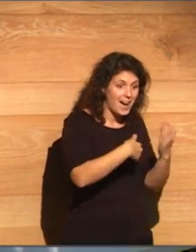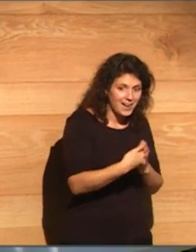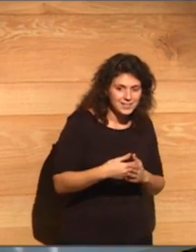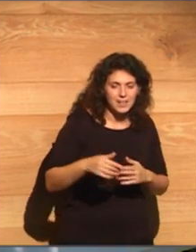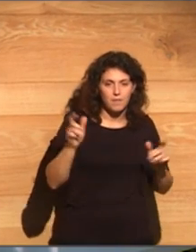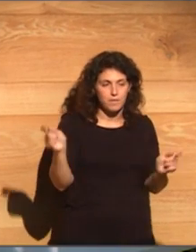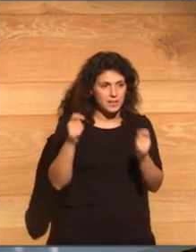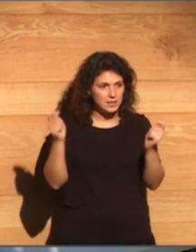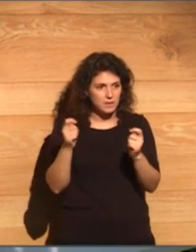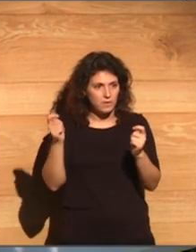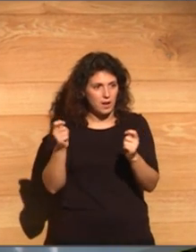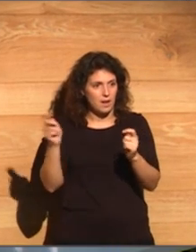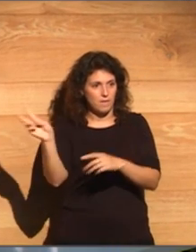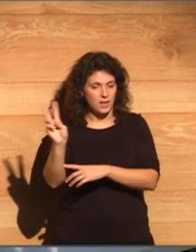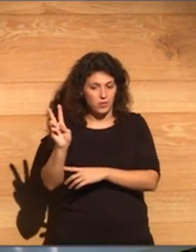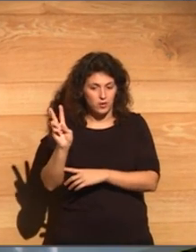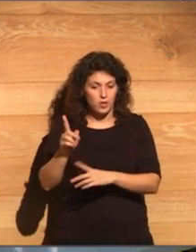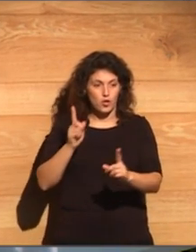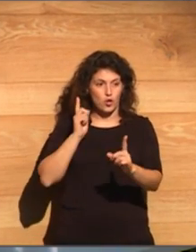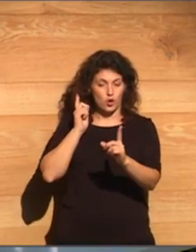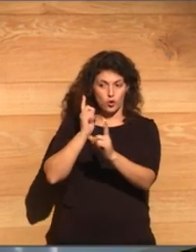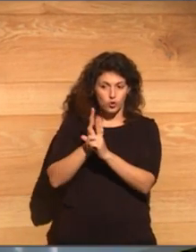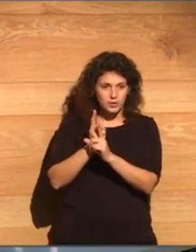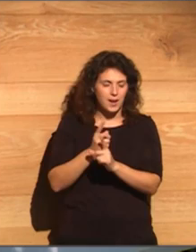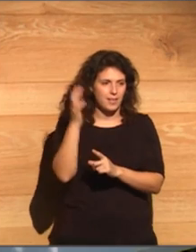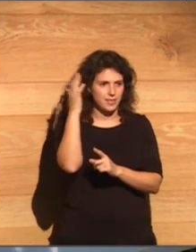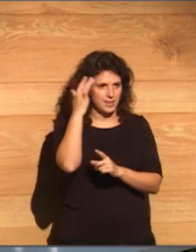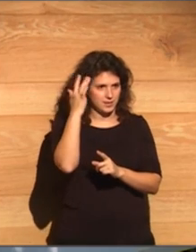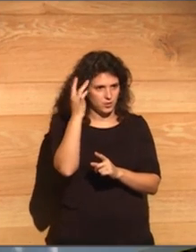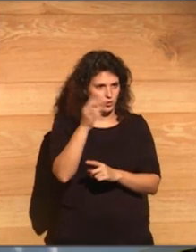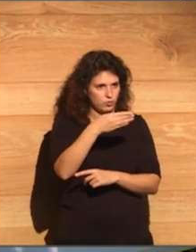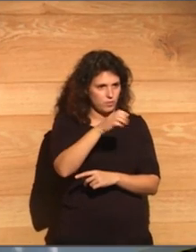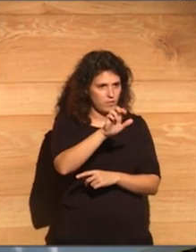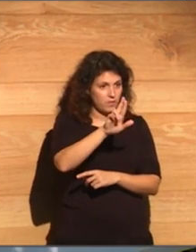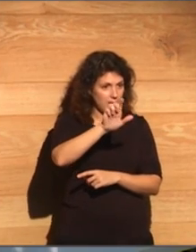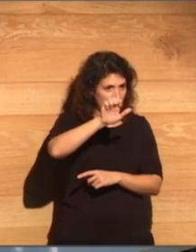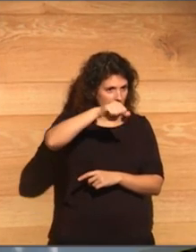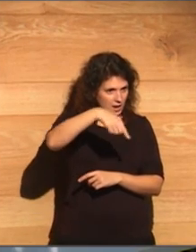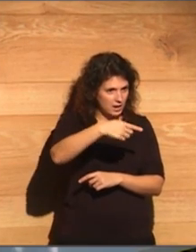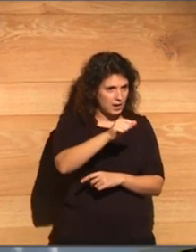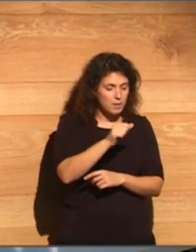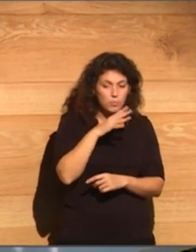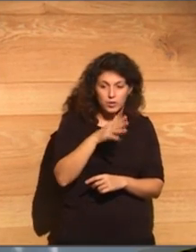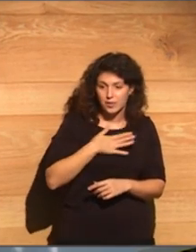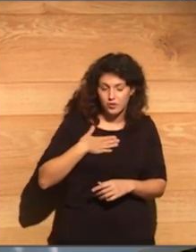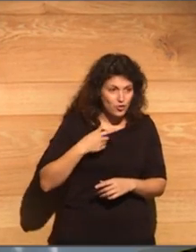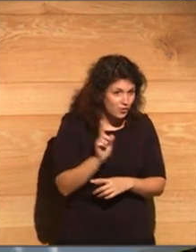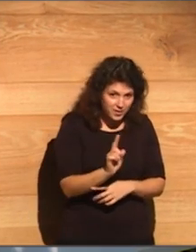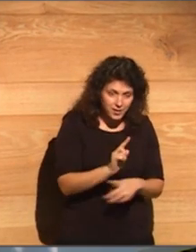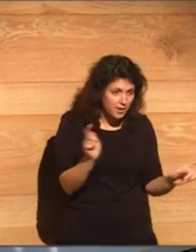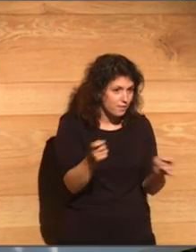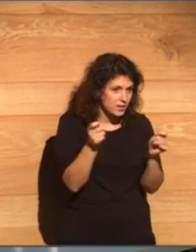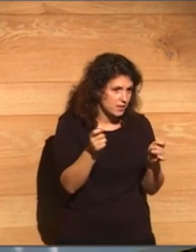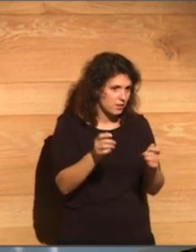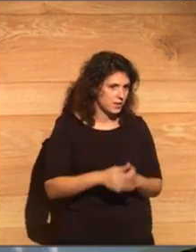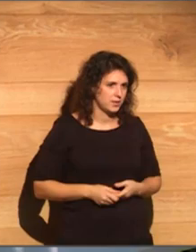Valladolid contra los deseos de Berlanga, que no quería que fuera al festival porque no quería que fuera festivalero en ningún sentido. No le fue mal de